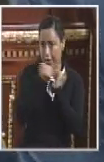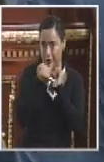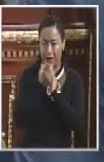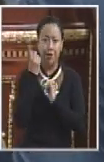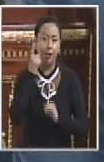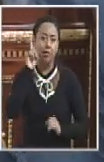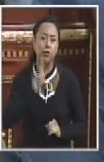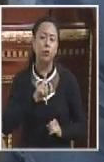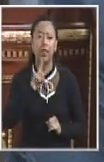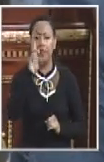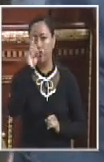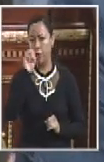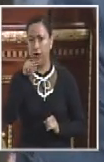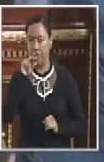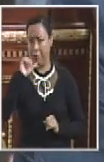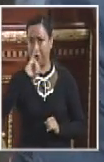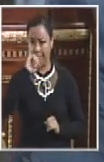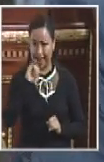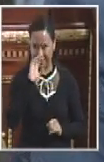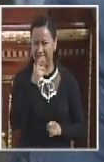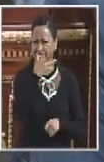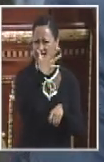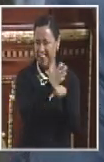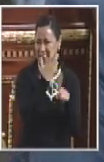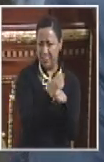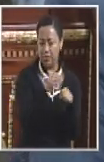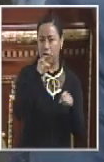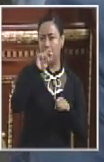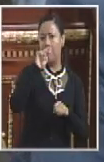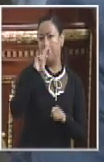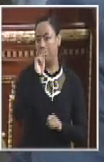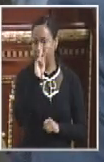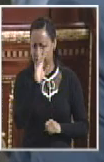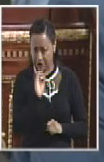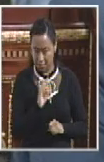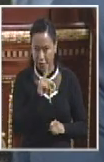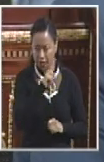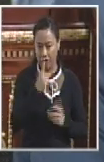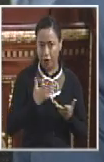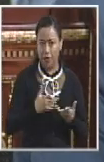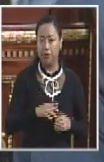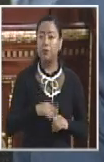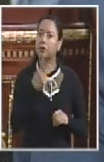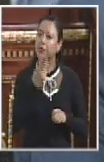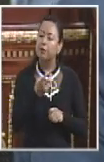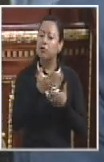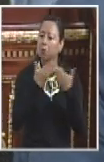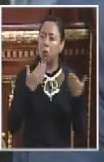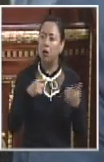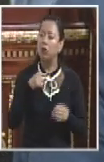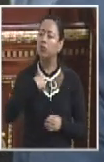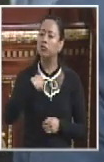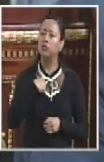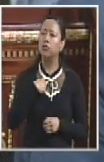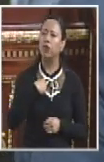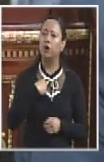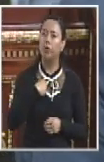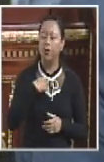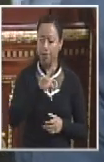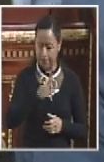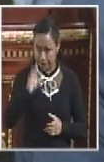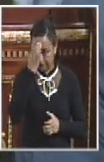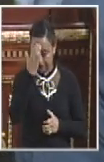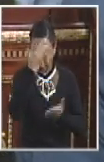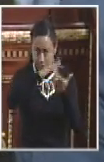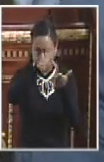del magistrado, que todos recordamos qué consecuencias tuvo, son de legisladores que no presiden la Junta, pero yo me quedo en el reconocimiento